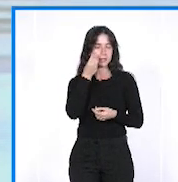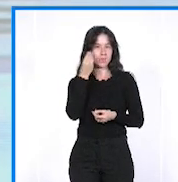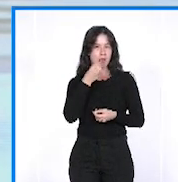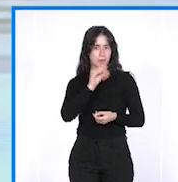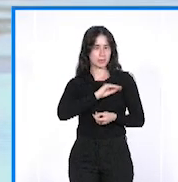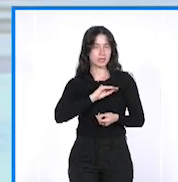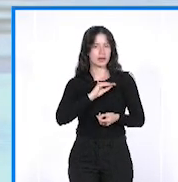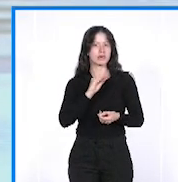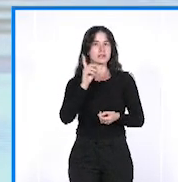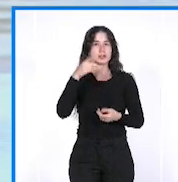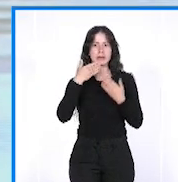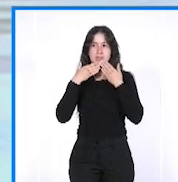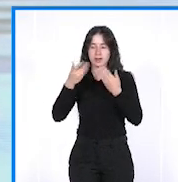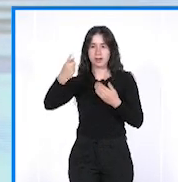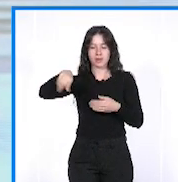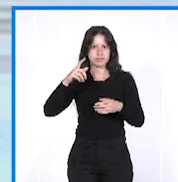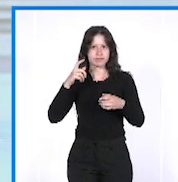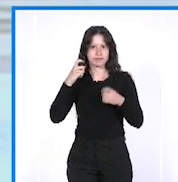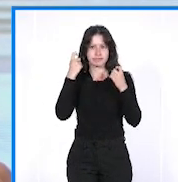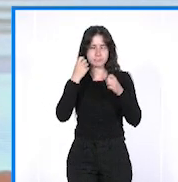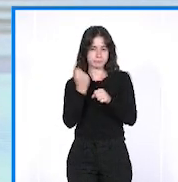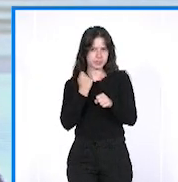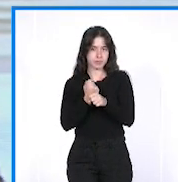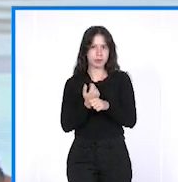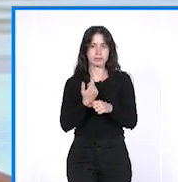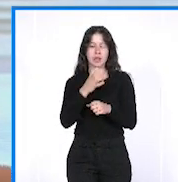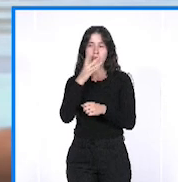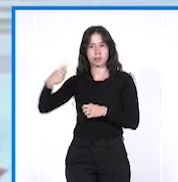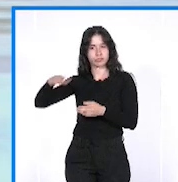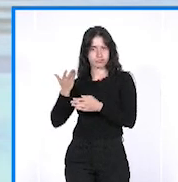a ese esfuerzo y ese trabajo ellos también nos van a poder presentar estos